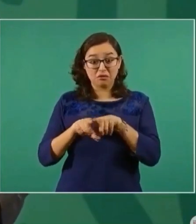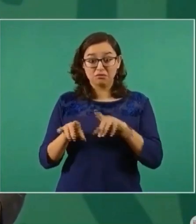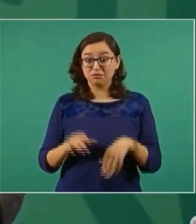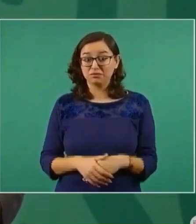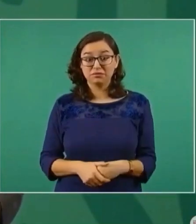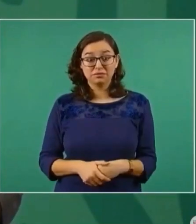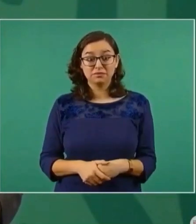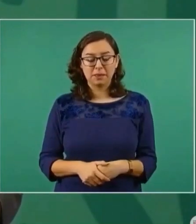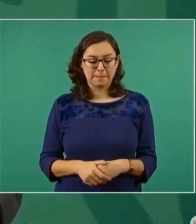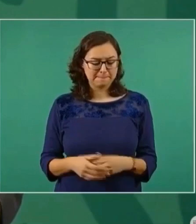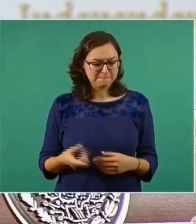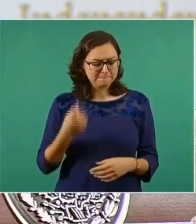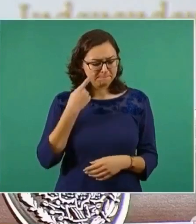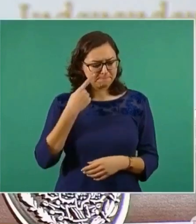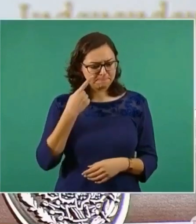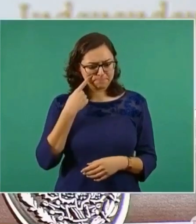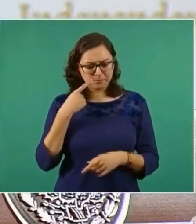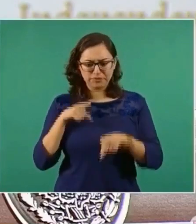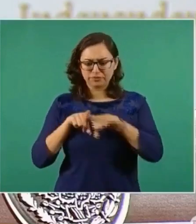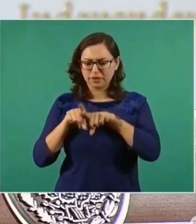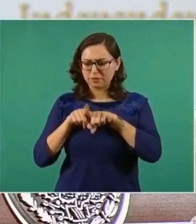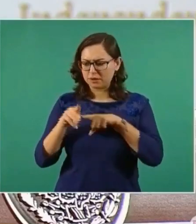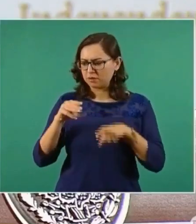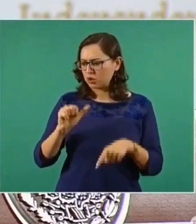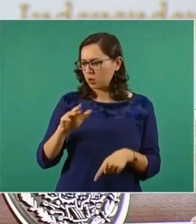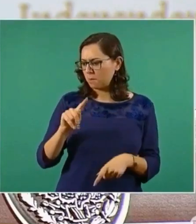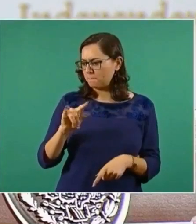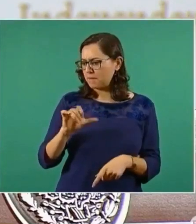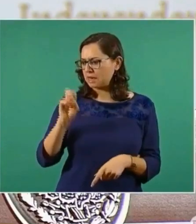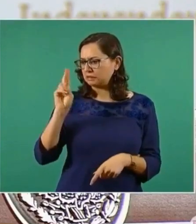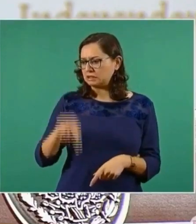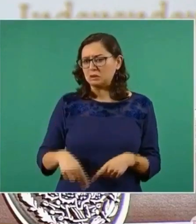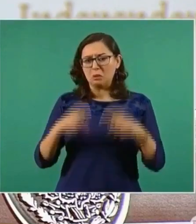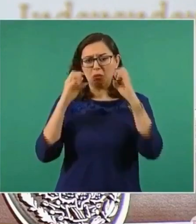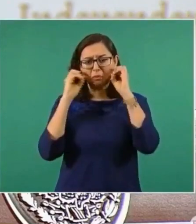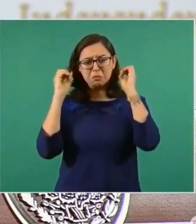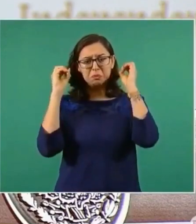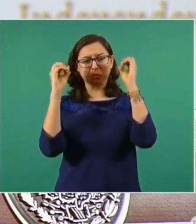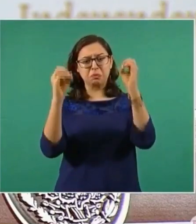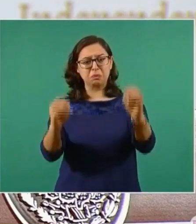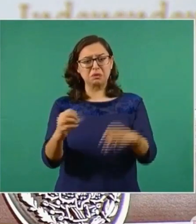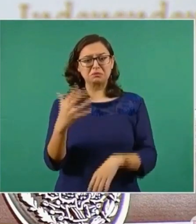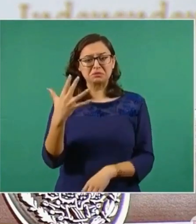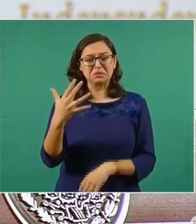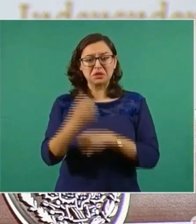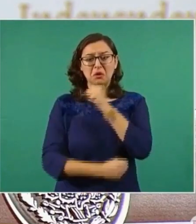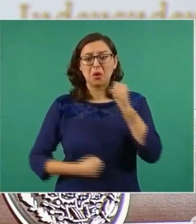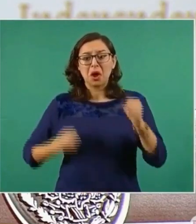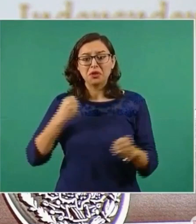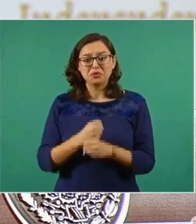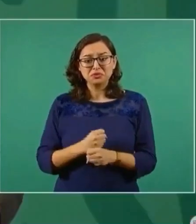A mi hermano Martín, pues no lo veo desde hace 5 años.